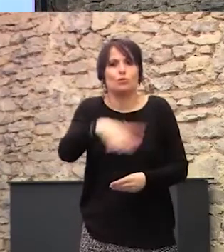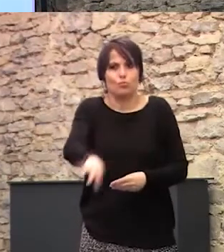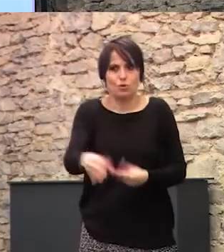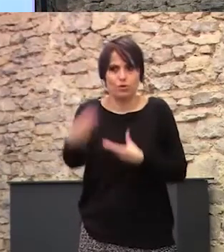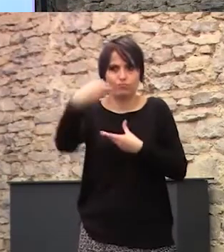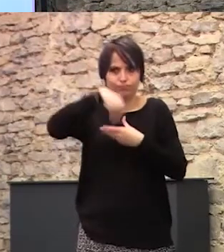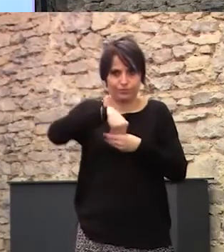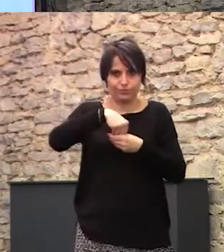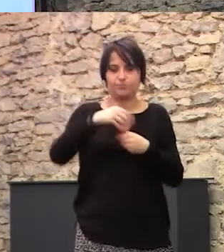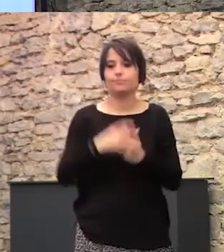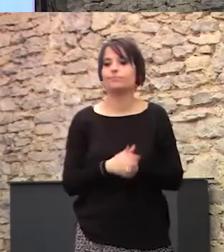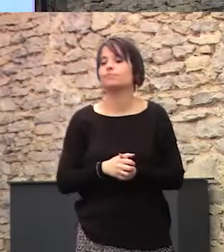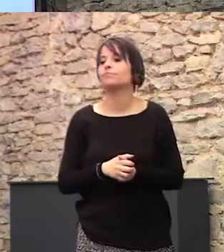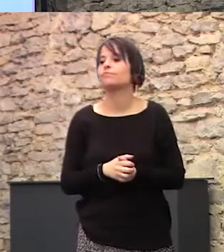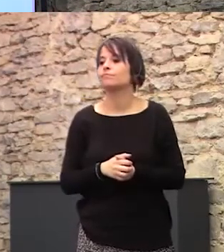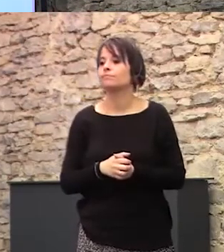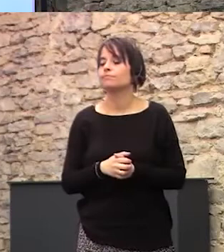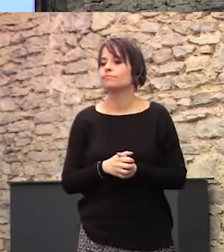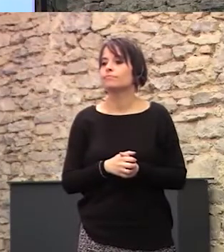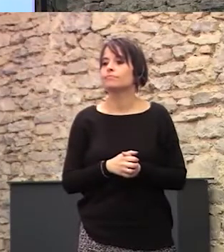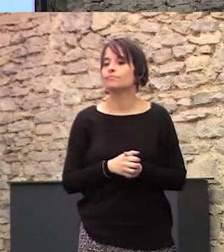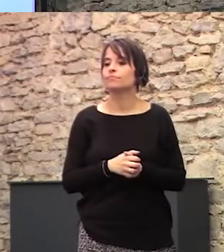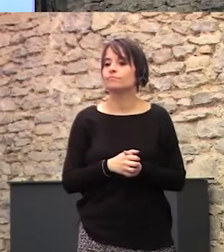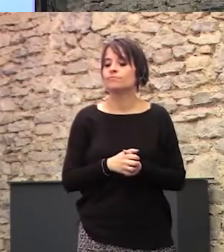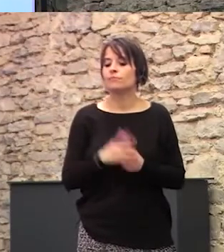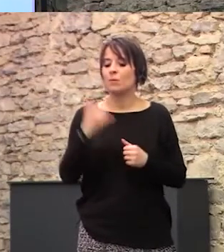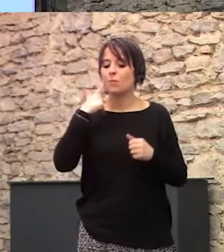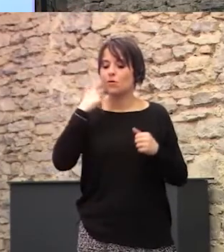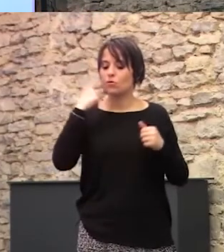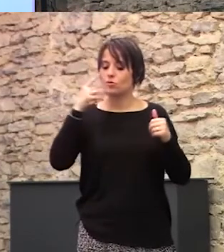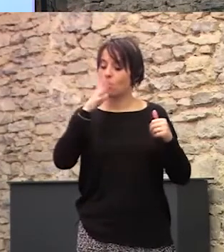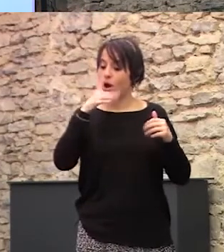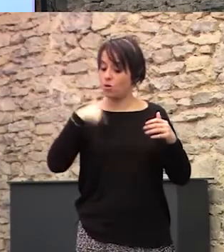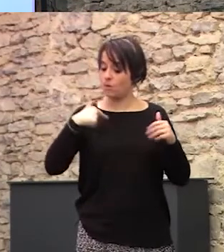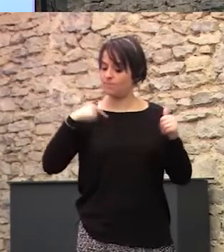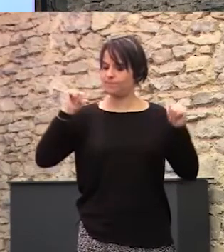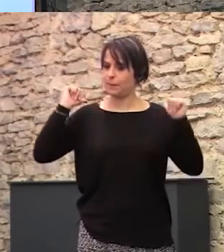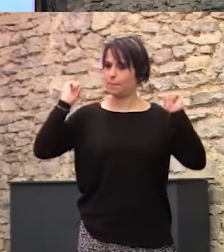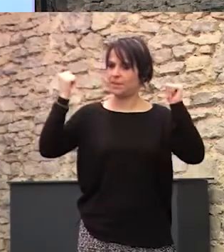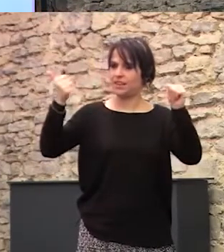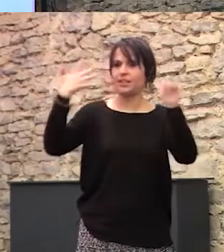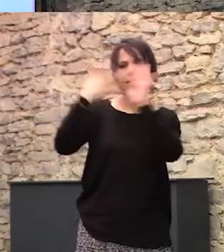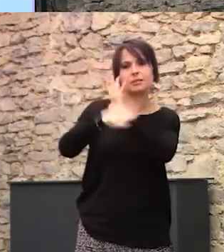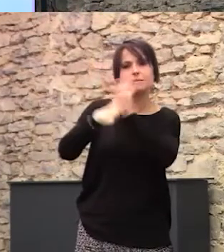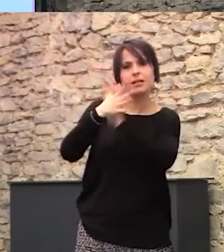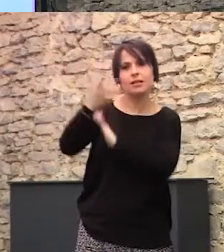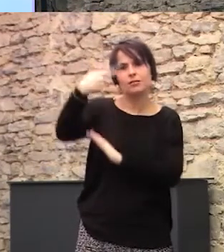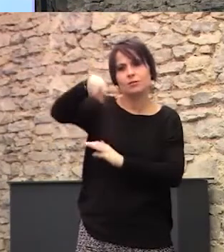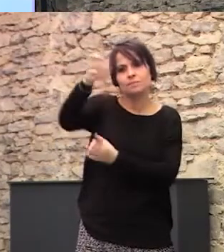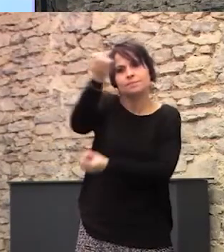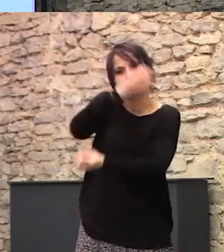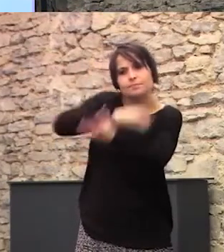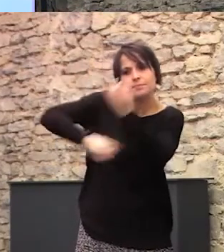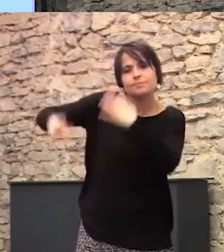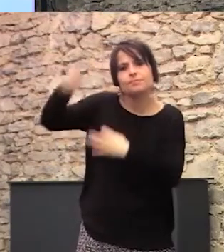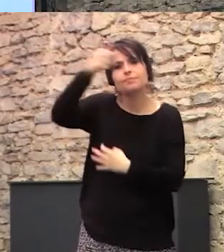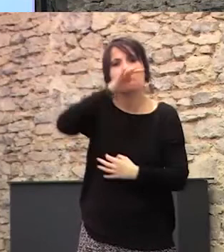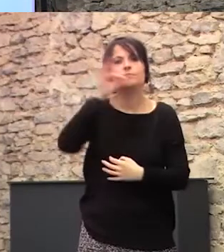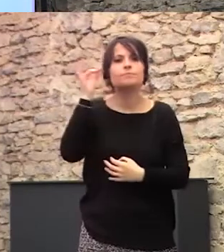Bien, la perspectiva que desde donde un poco me voy a situar para compartir con vosotras y